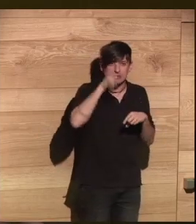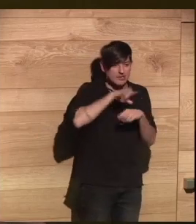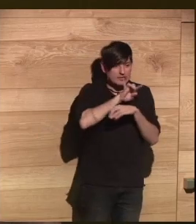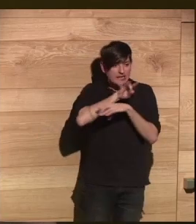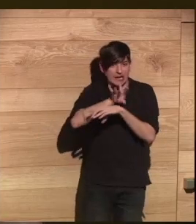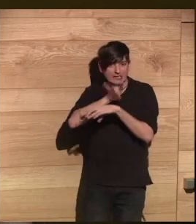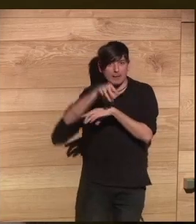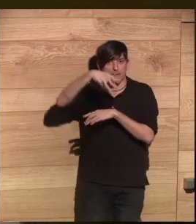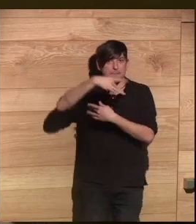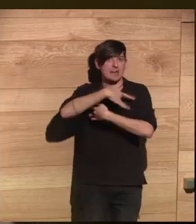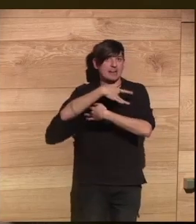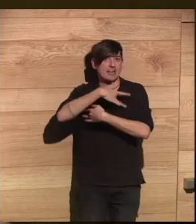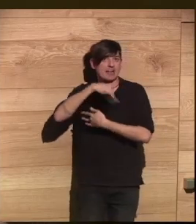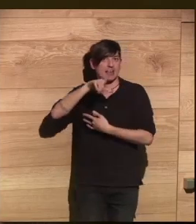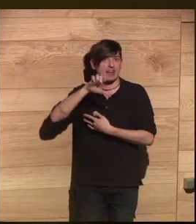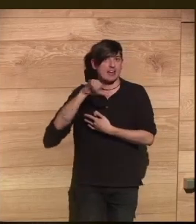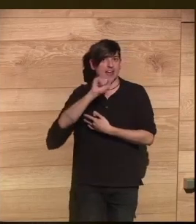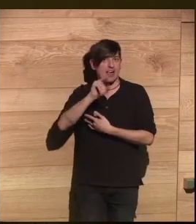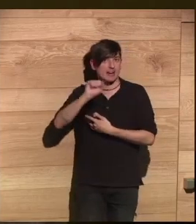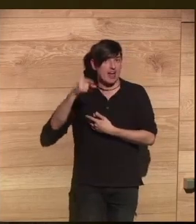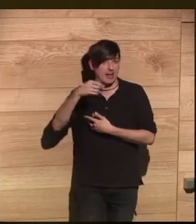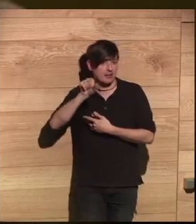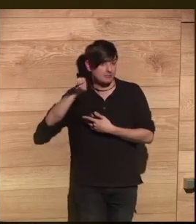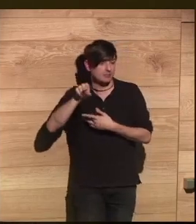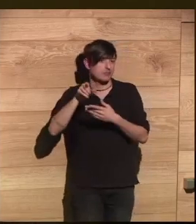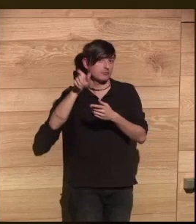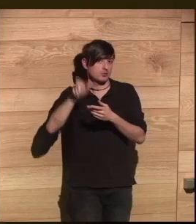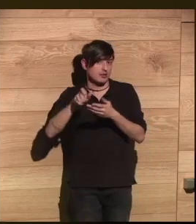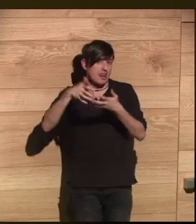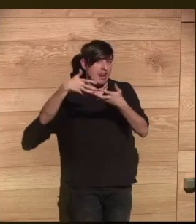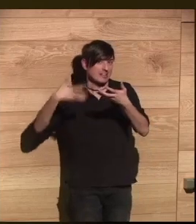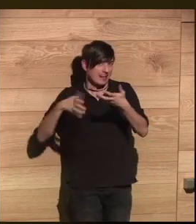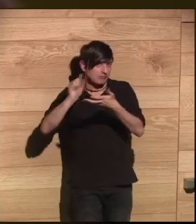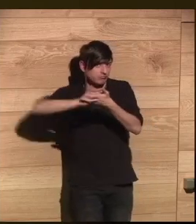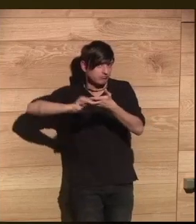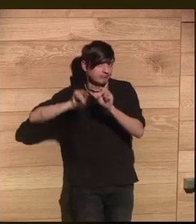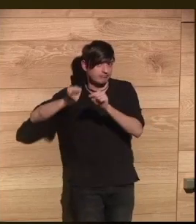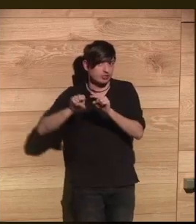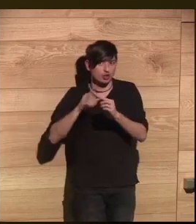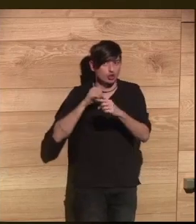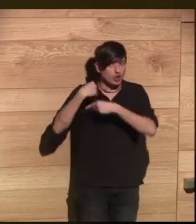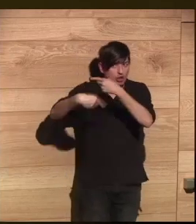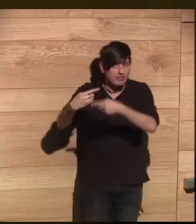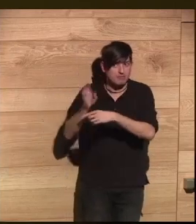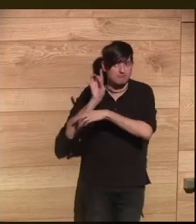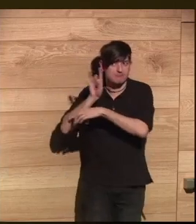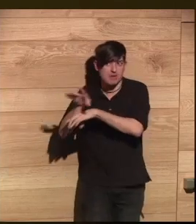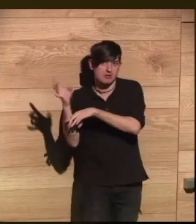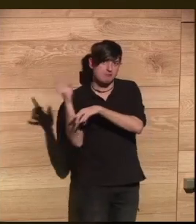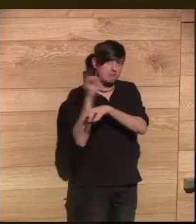carteaba con María de Lejárraga, con su letrista, todos los días comentándola